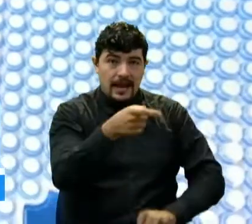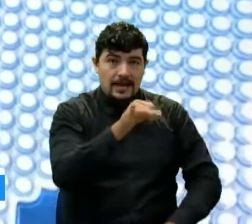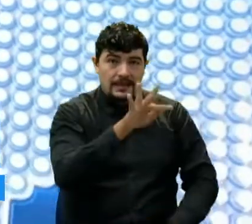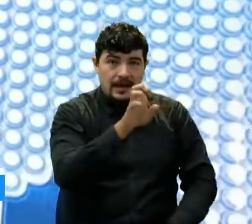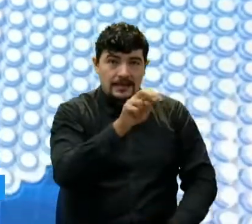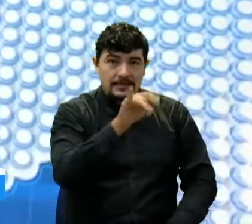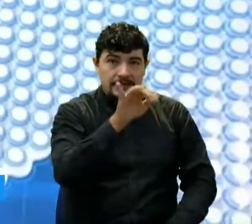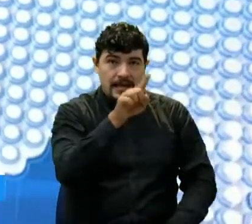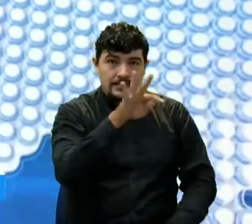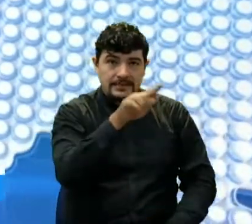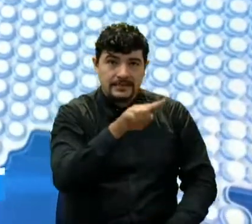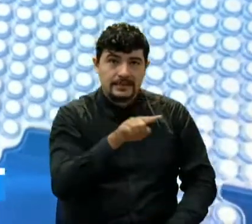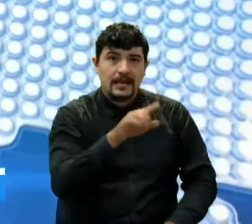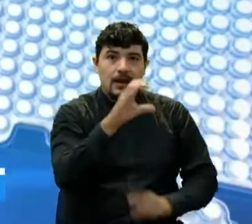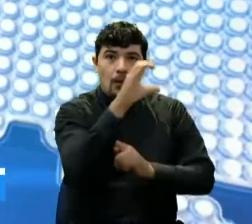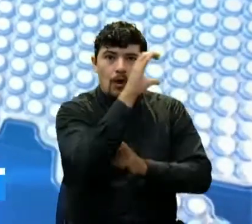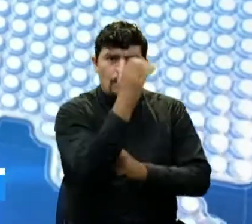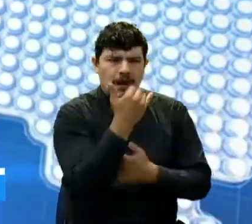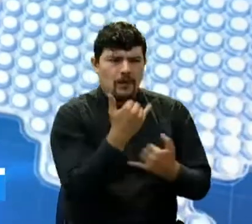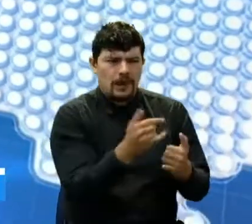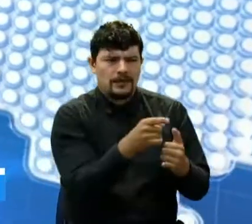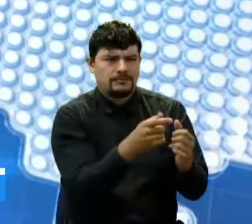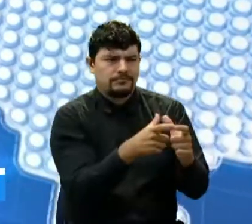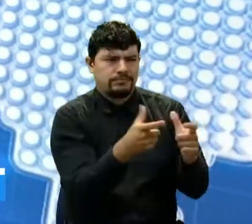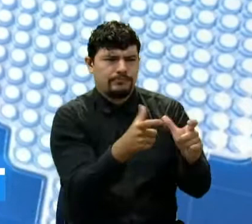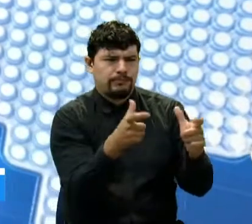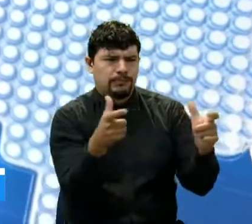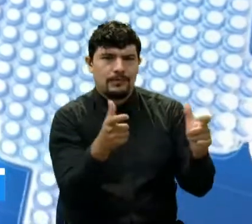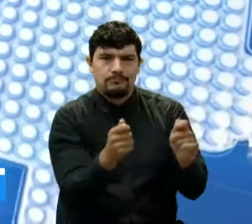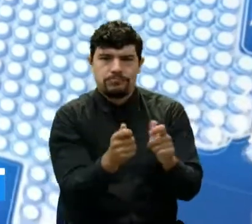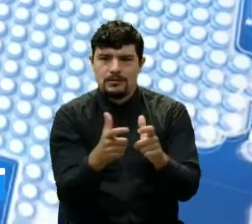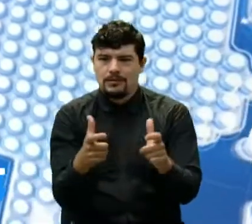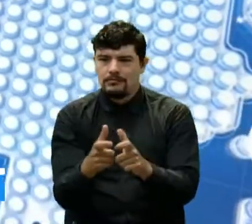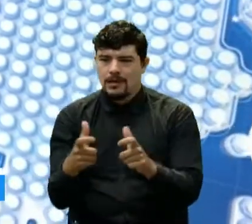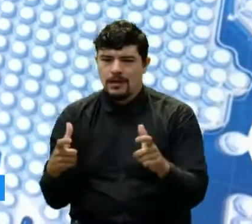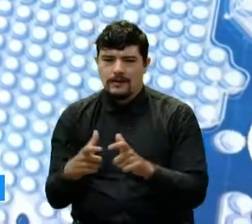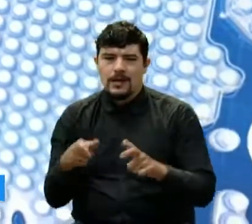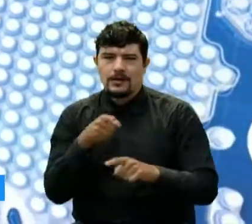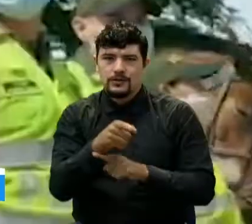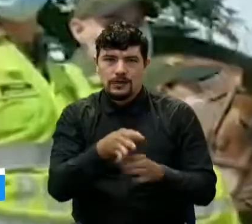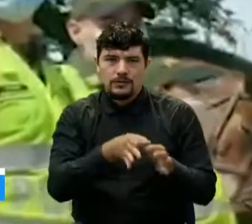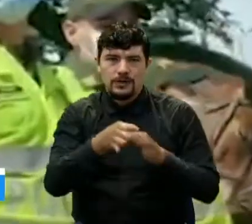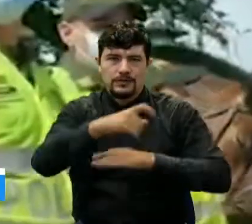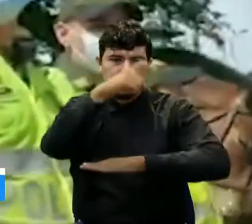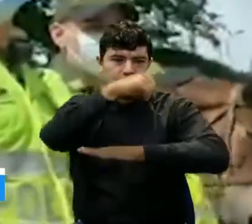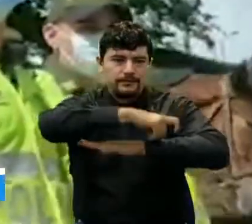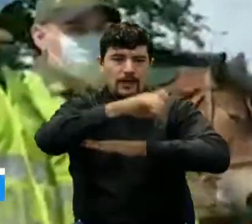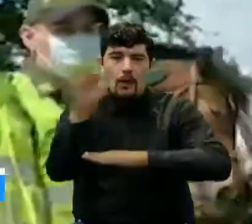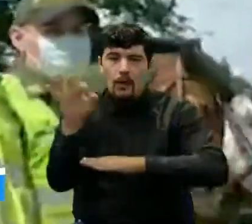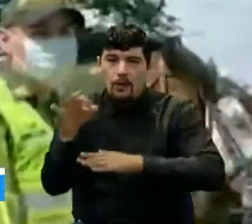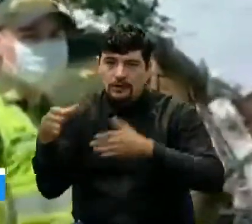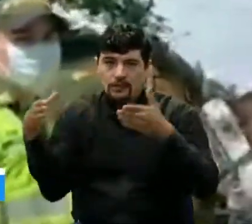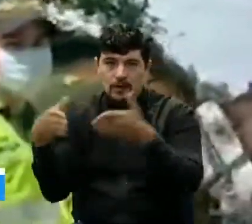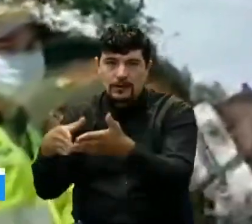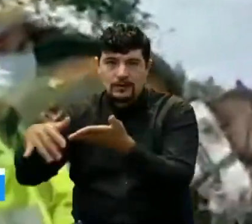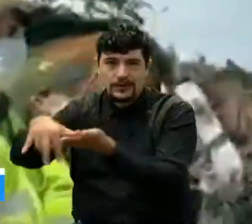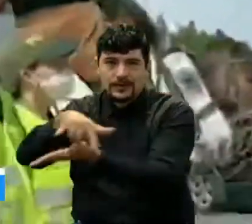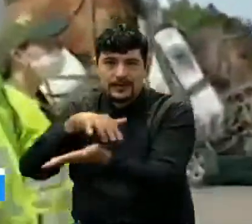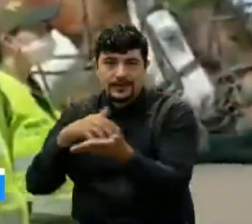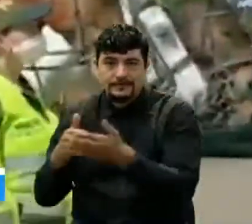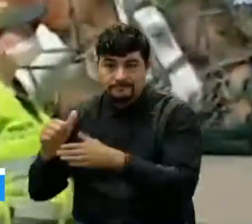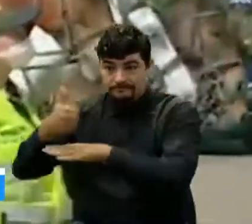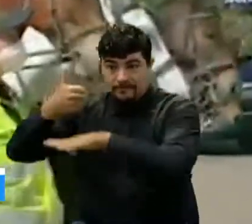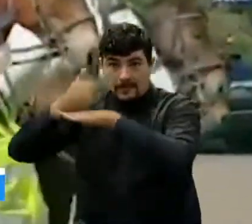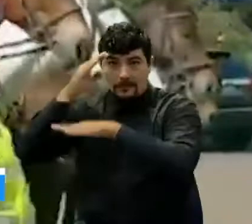14 de diciembre, se ha ido expandiendo a otros sectores de los municipios de Tibú y Puerto Santander. Por su parte, el comandante de la Policía del